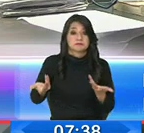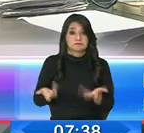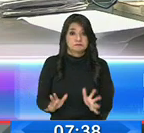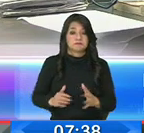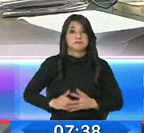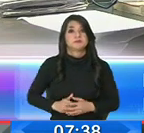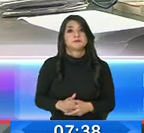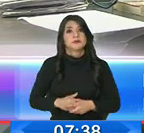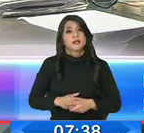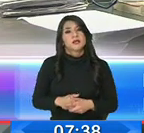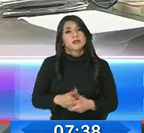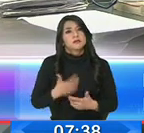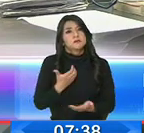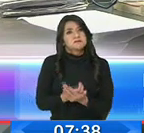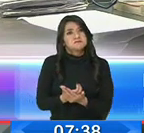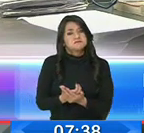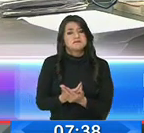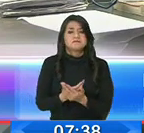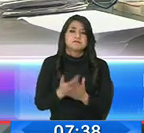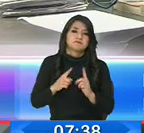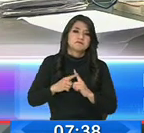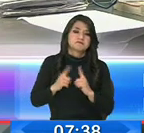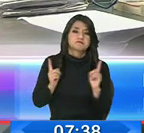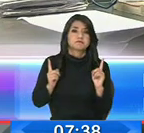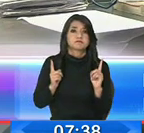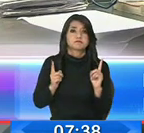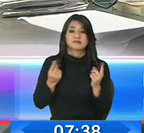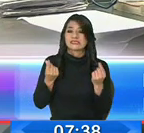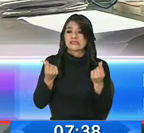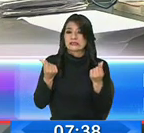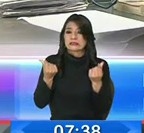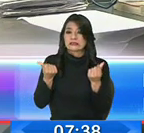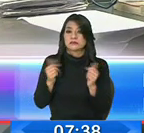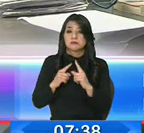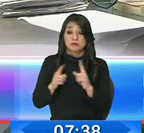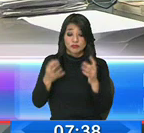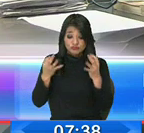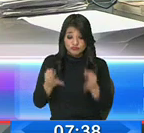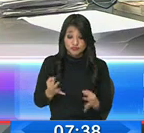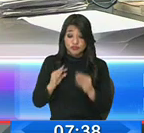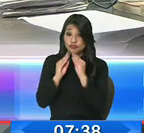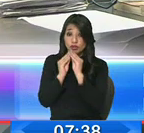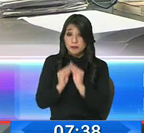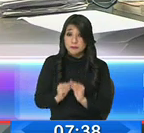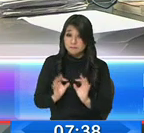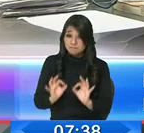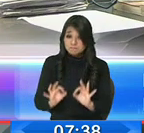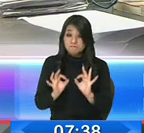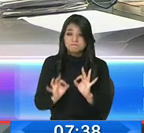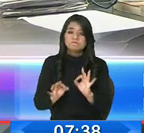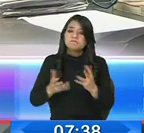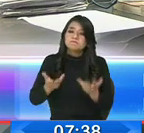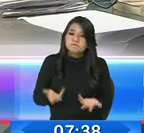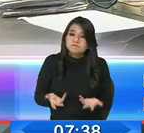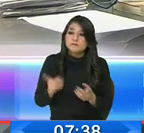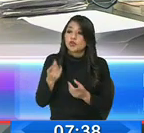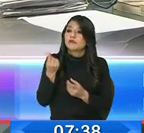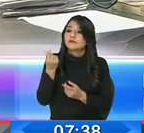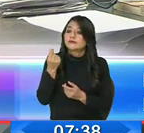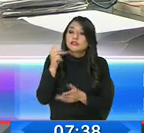lo económico en el sentido del dinero. Se ve solamente una profesión para ganar